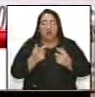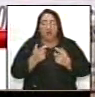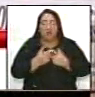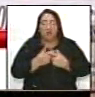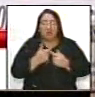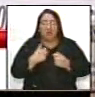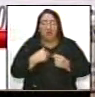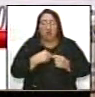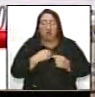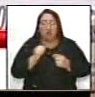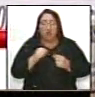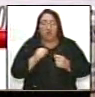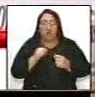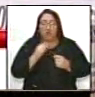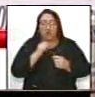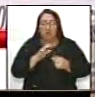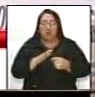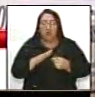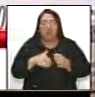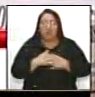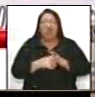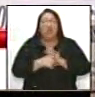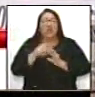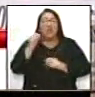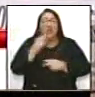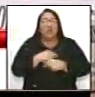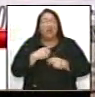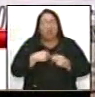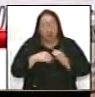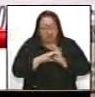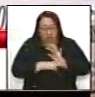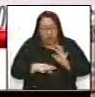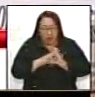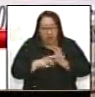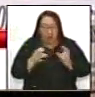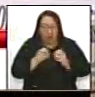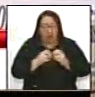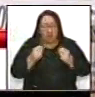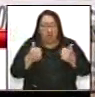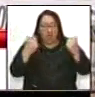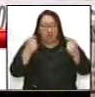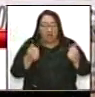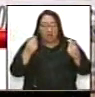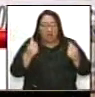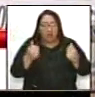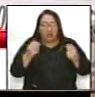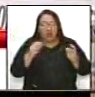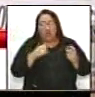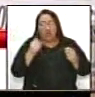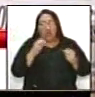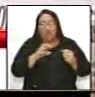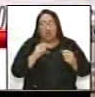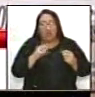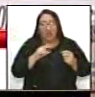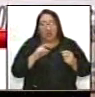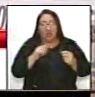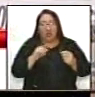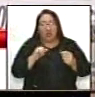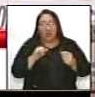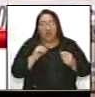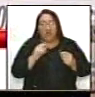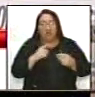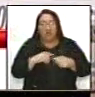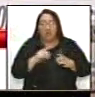nosotros estábamos incumpliendo los derechos humanos. Defendían la posición nuevamente de Abimael, de Polay, y no hubo nadie